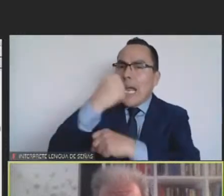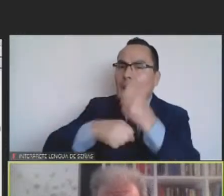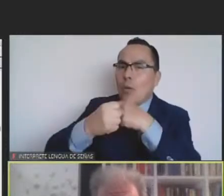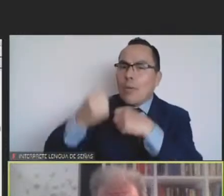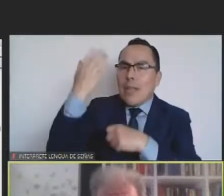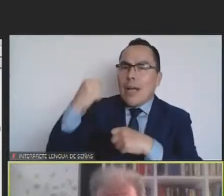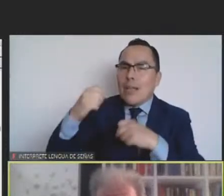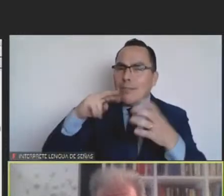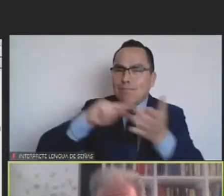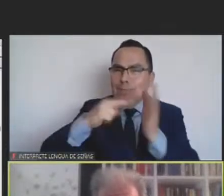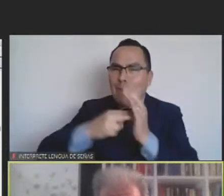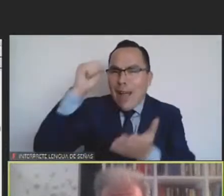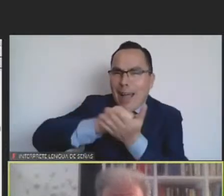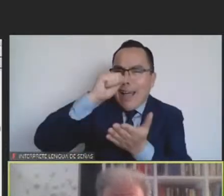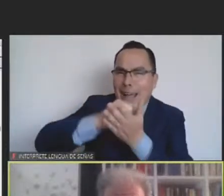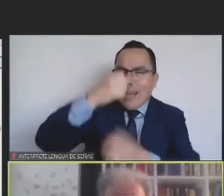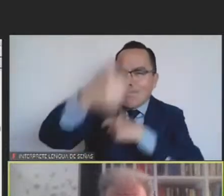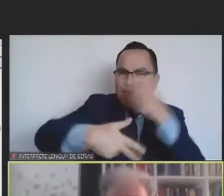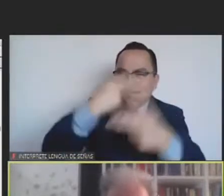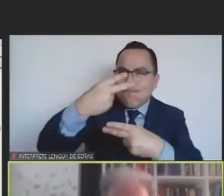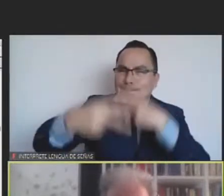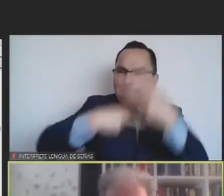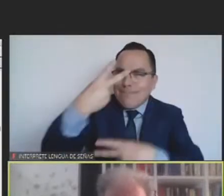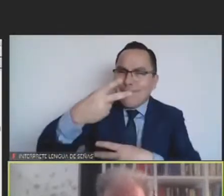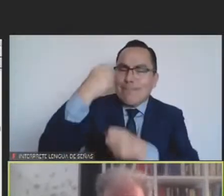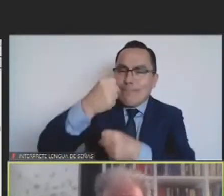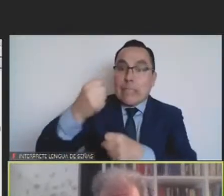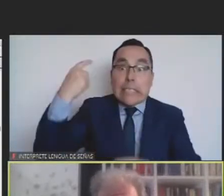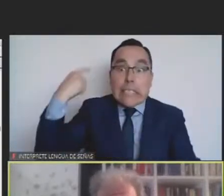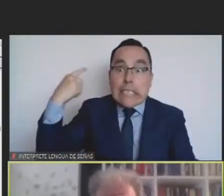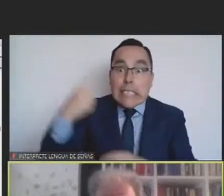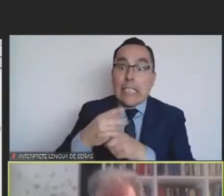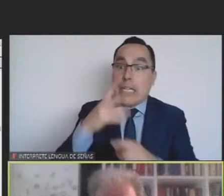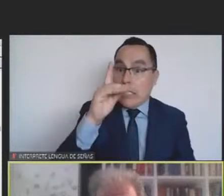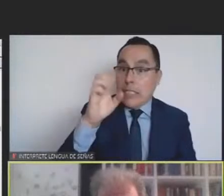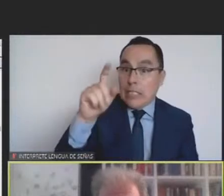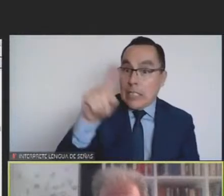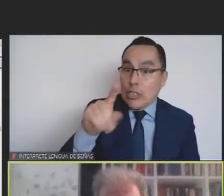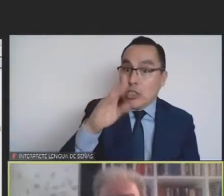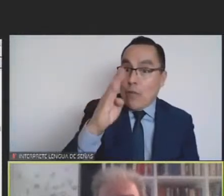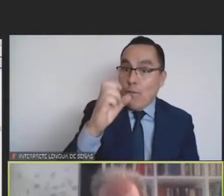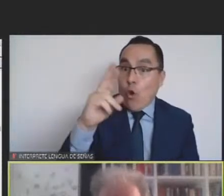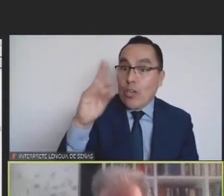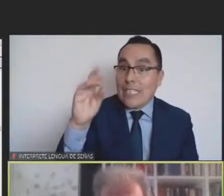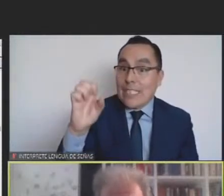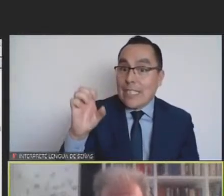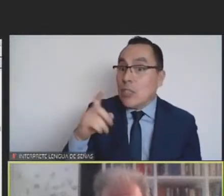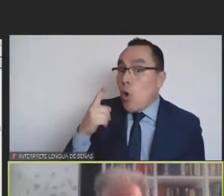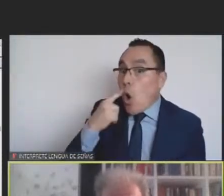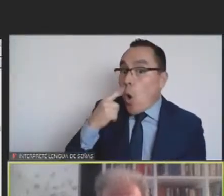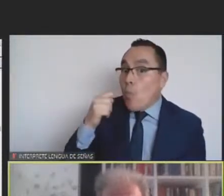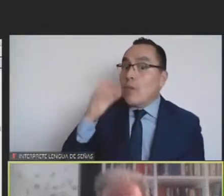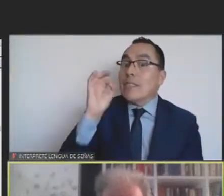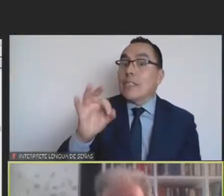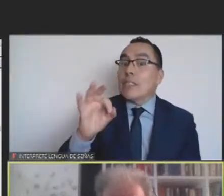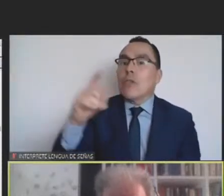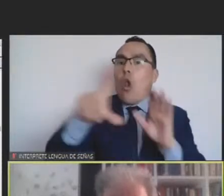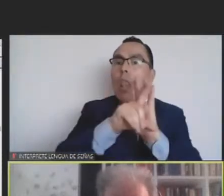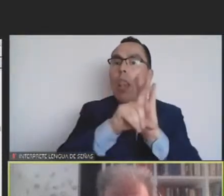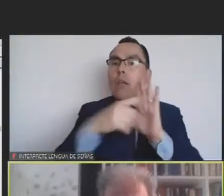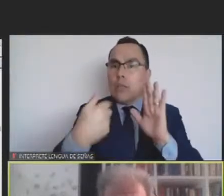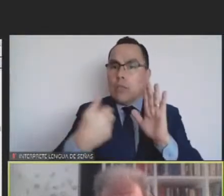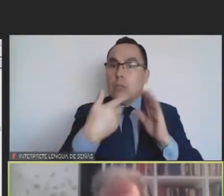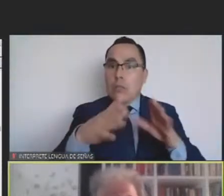Que alguien como Mario Desbordes pueda presidir Renovación Nacional hubiese sido prácticamente imposible pre esta legislación donde ahora hay un